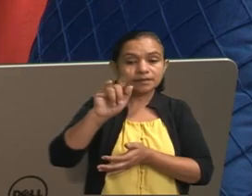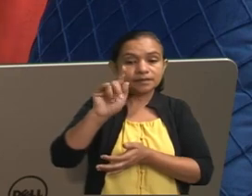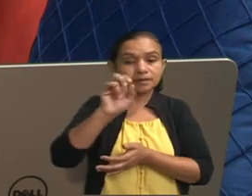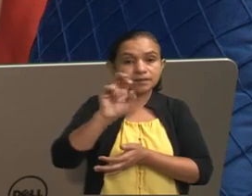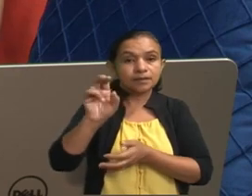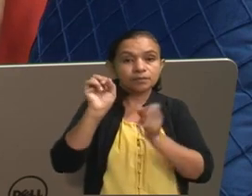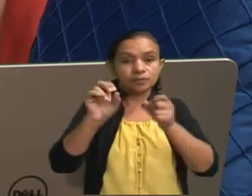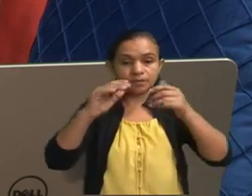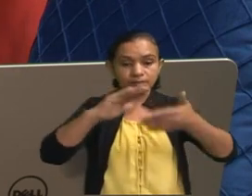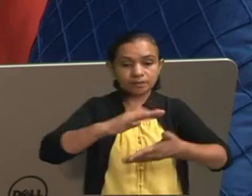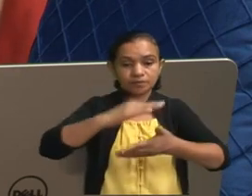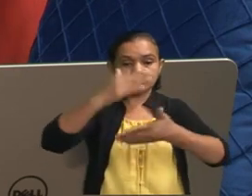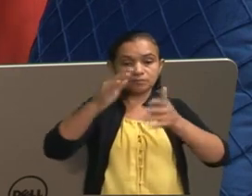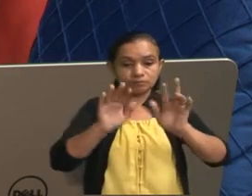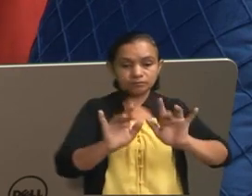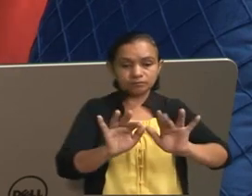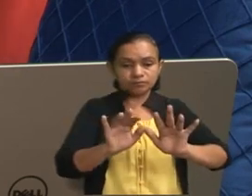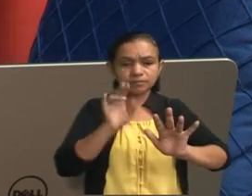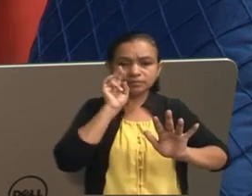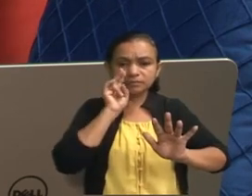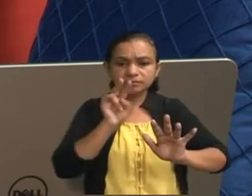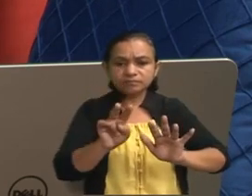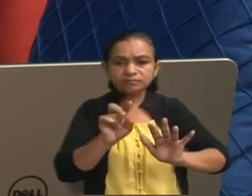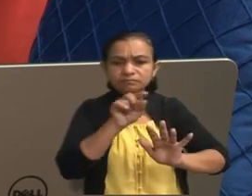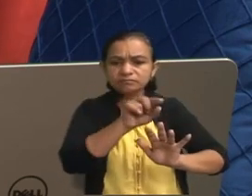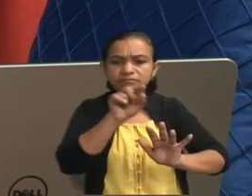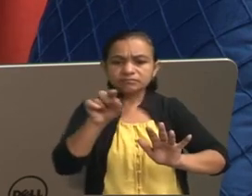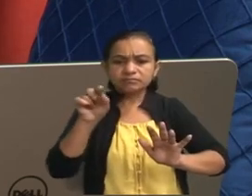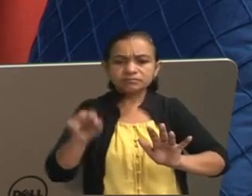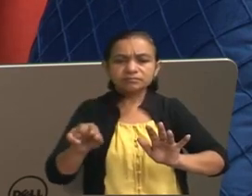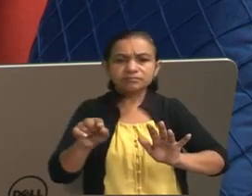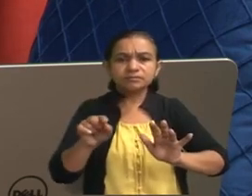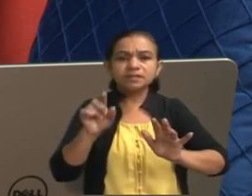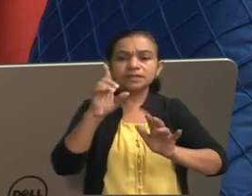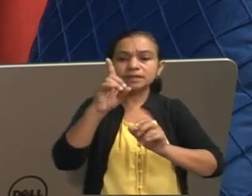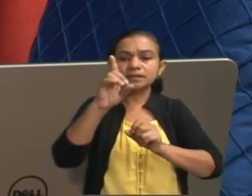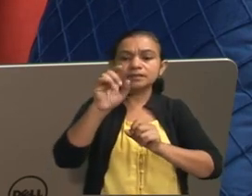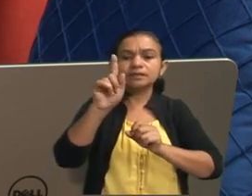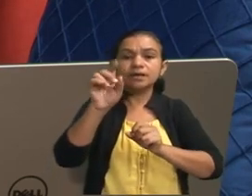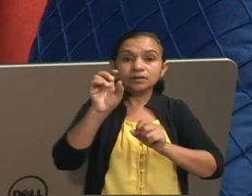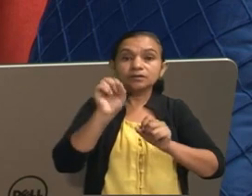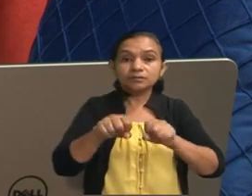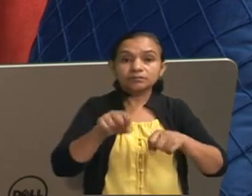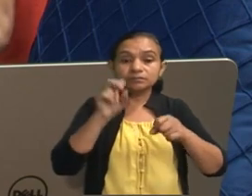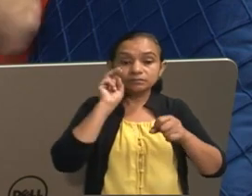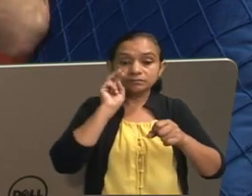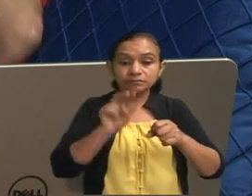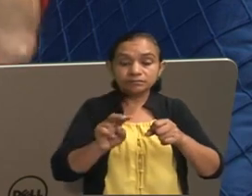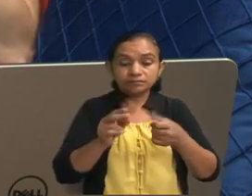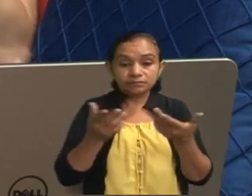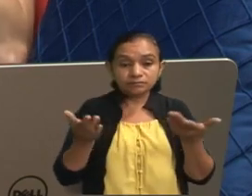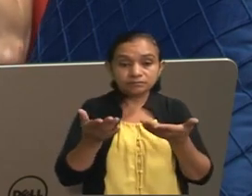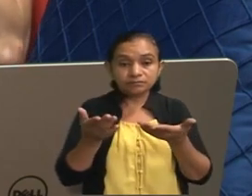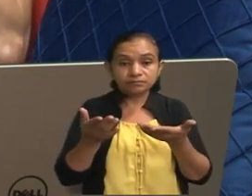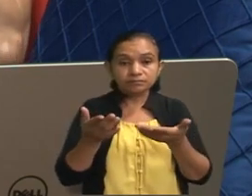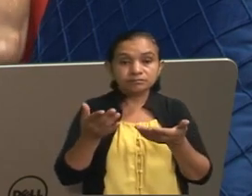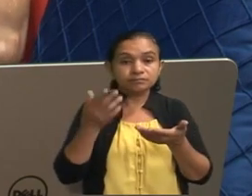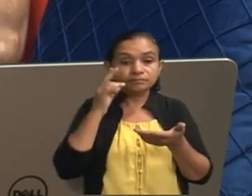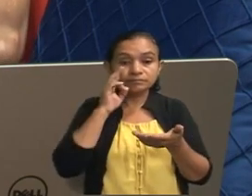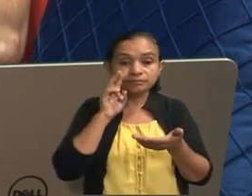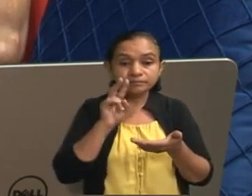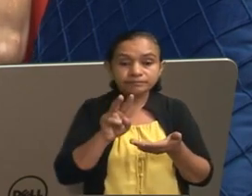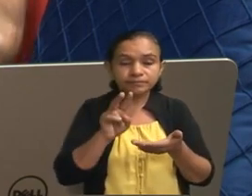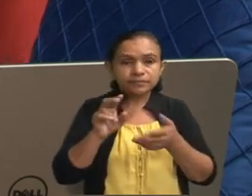en pantallas exactamente qué está pasando en nuestro centro de datos. Entonces cuando nosotros detectamos